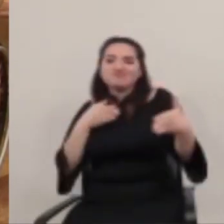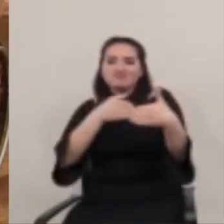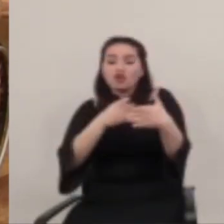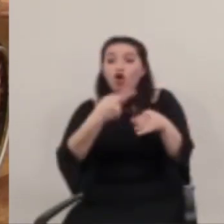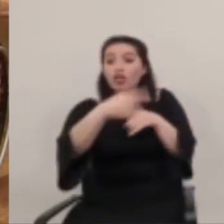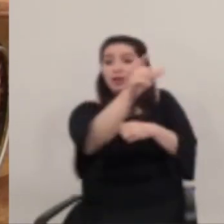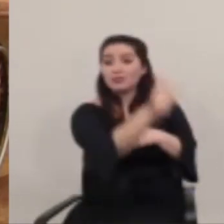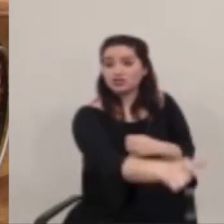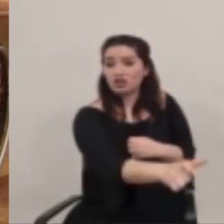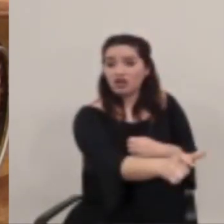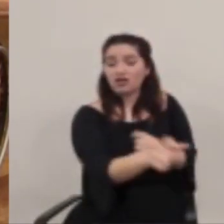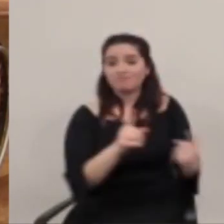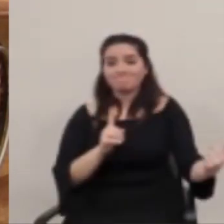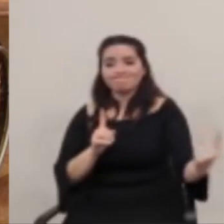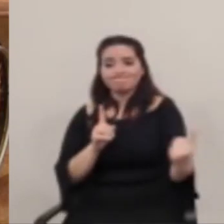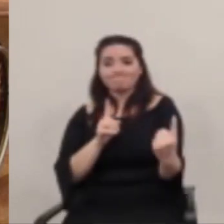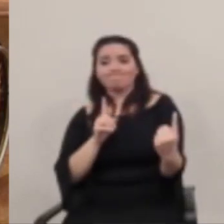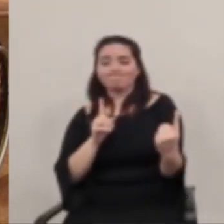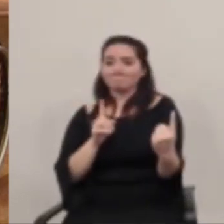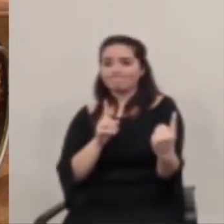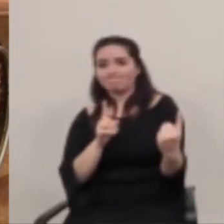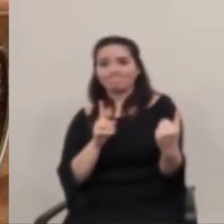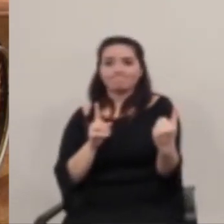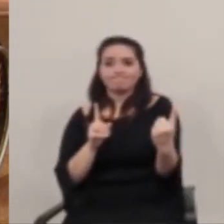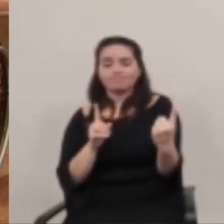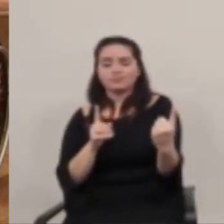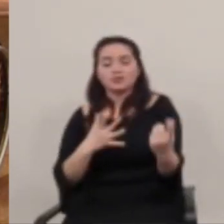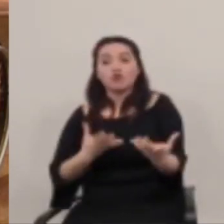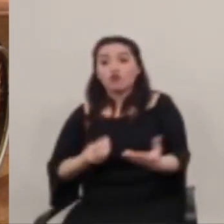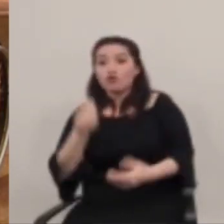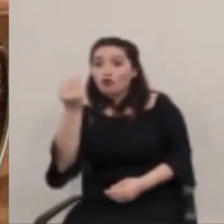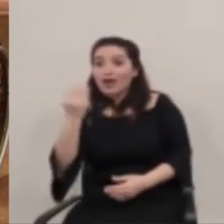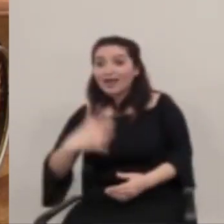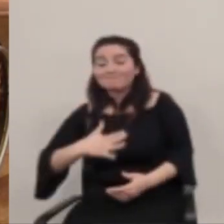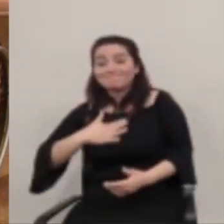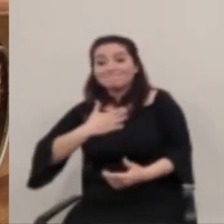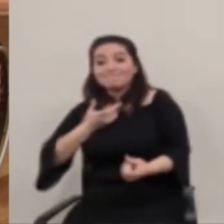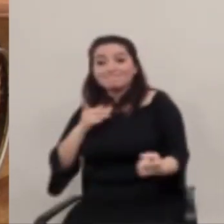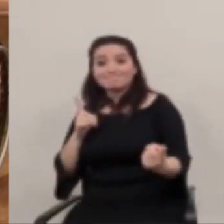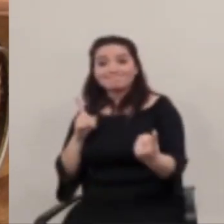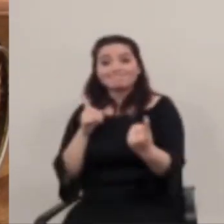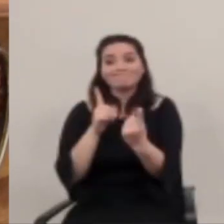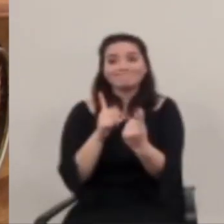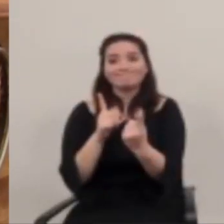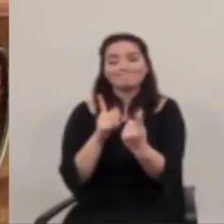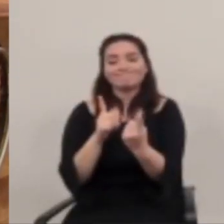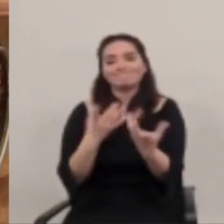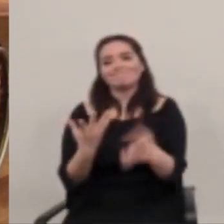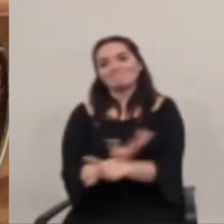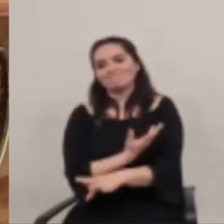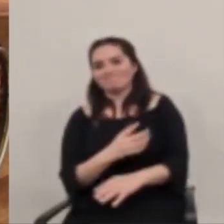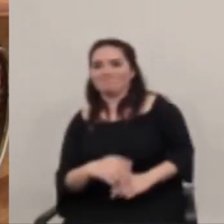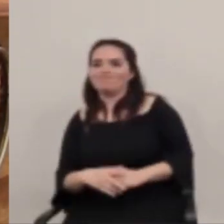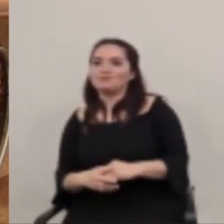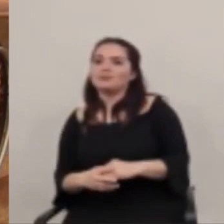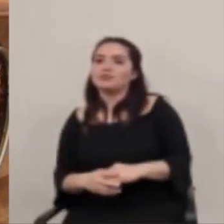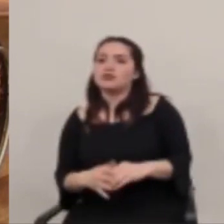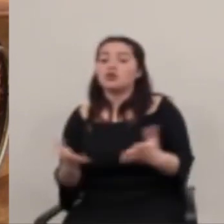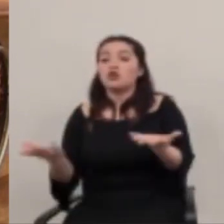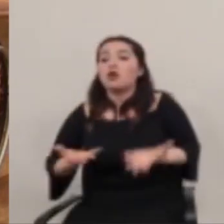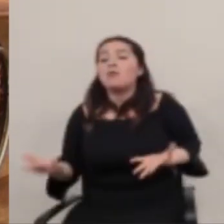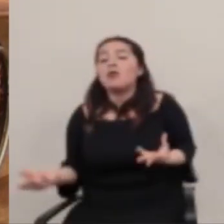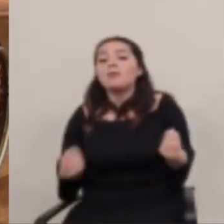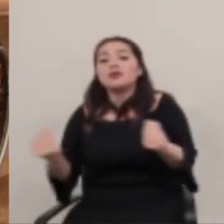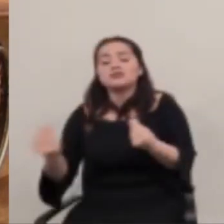persona, pudiendo, con la mejor de las buenas intenciones, coartar los derechos de esa misma persona, como pasa